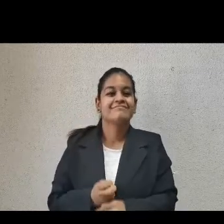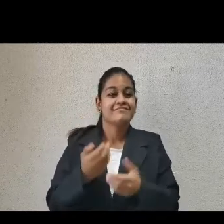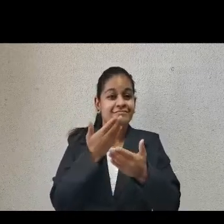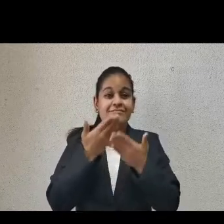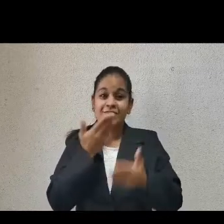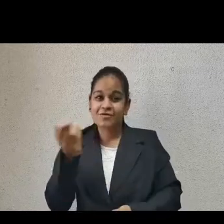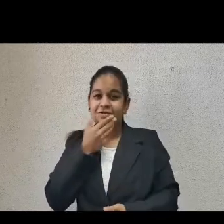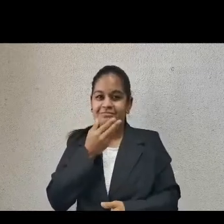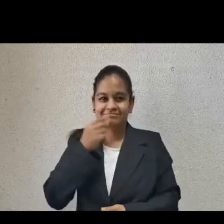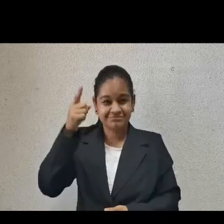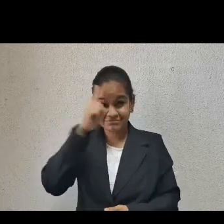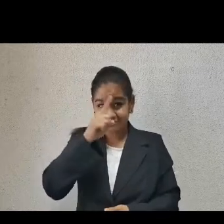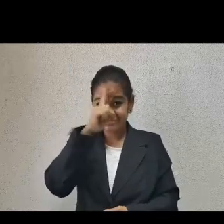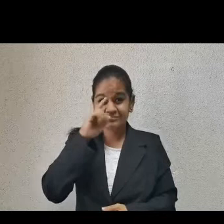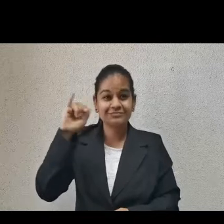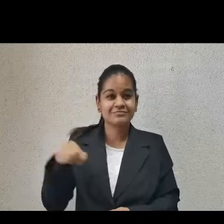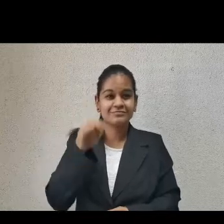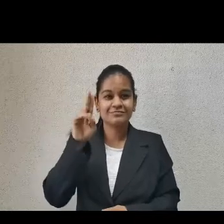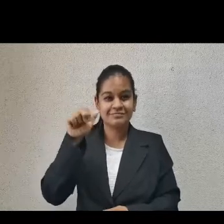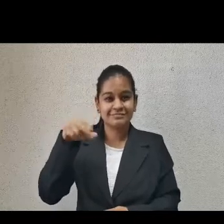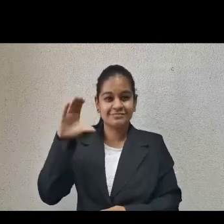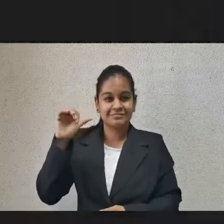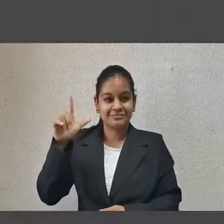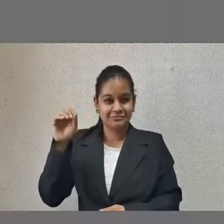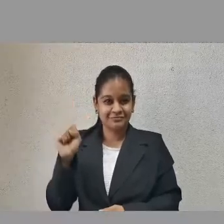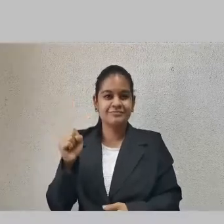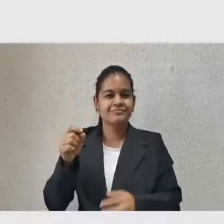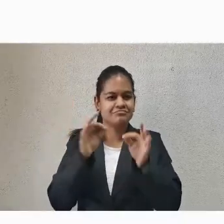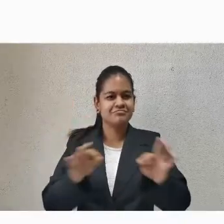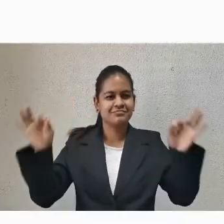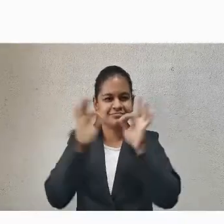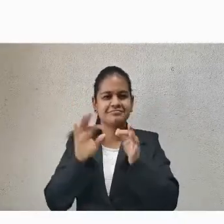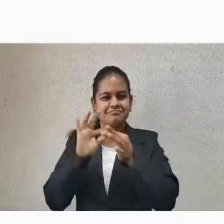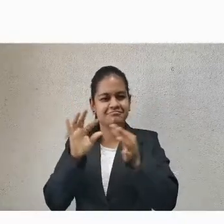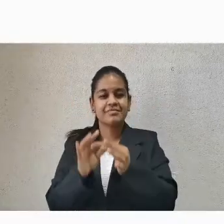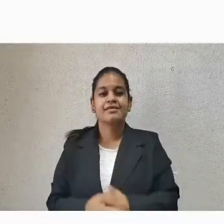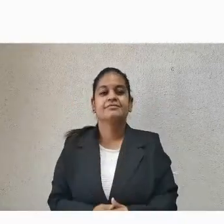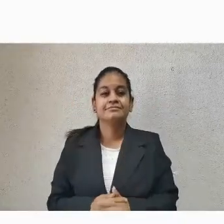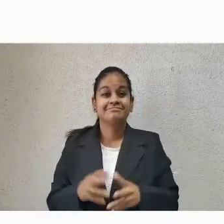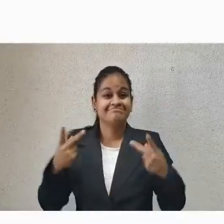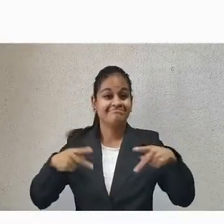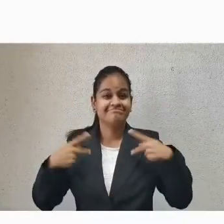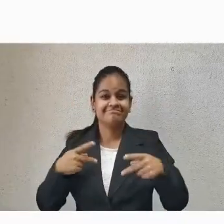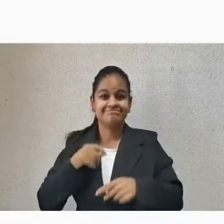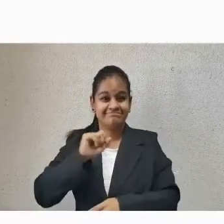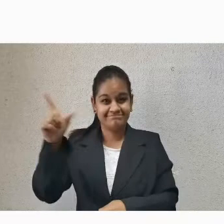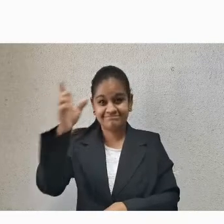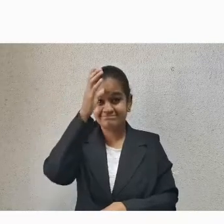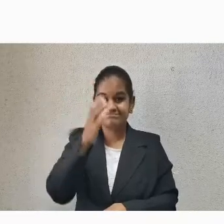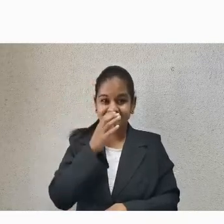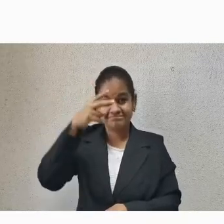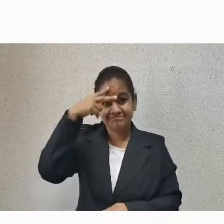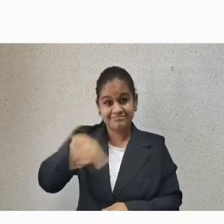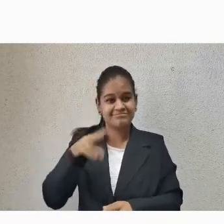Carlos Cisneros nos va a presentar una interesante charla. Quédese con nosotros. Protagonistas de la vida democrática de Coahuila y